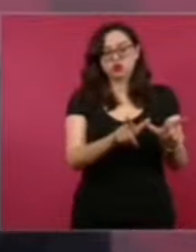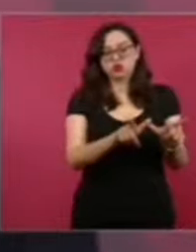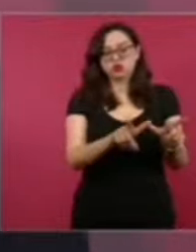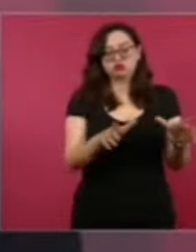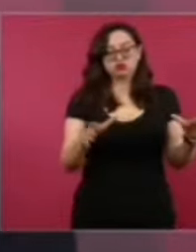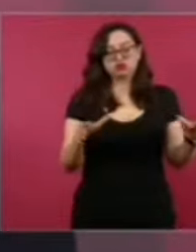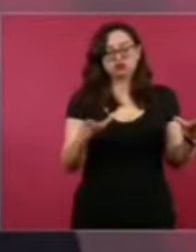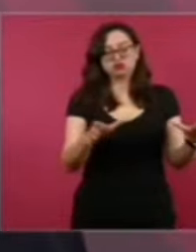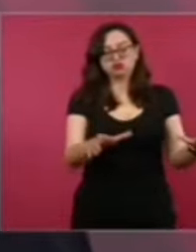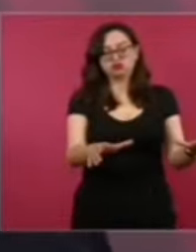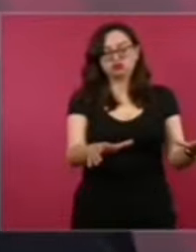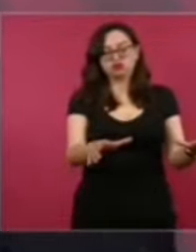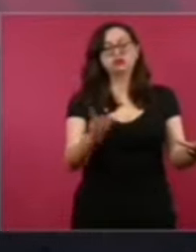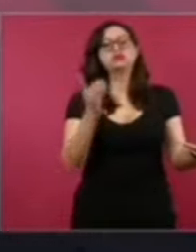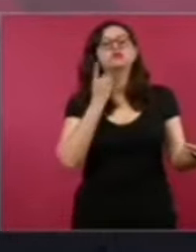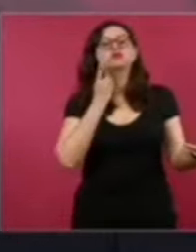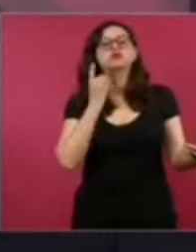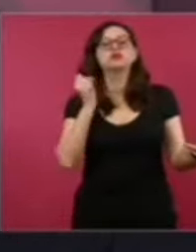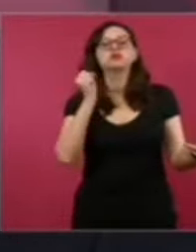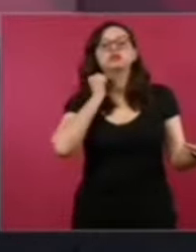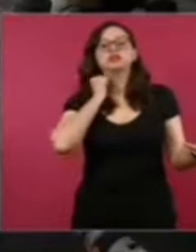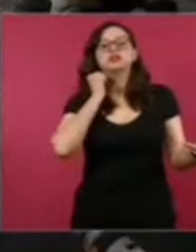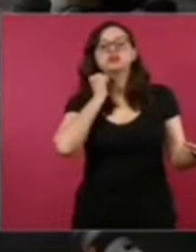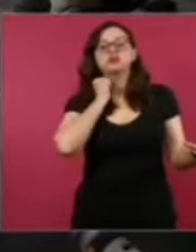del Poder Legislativo.